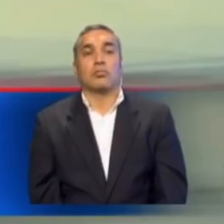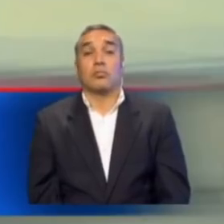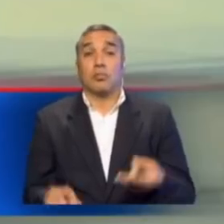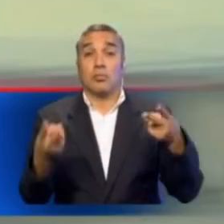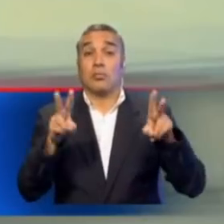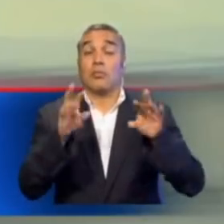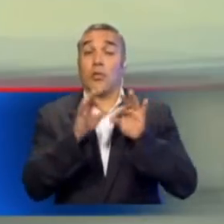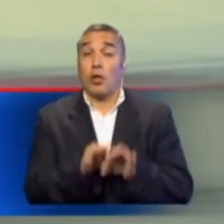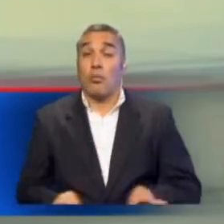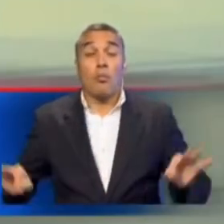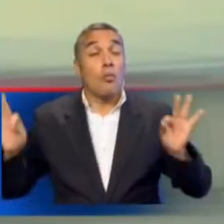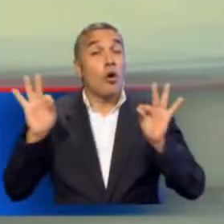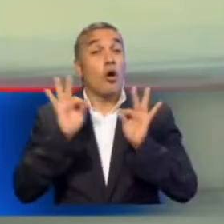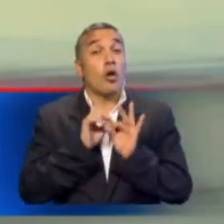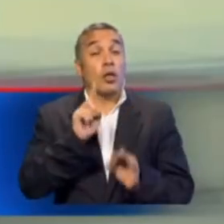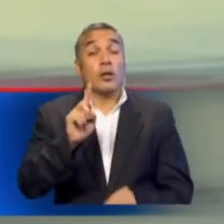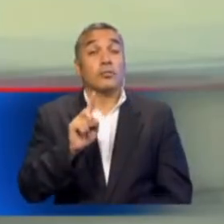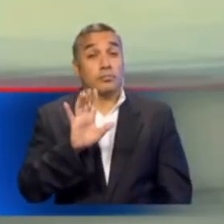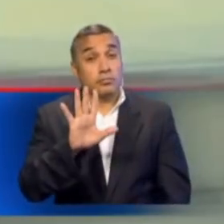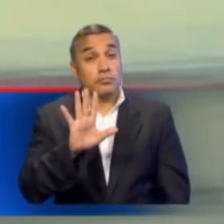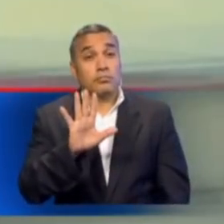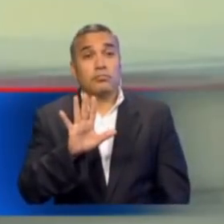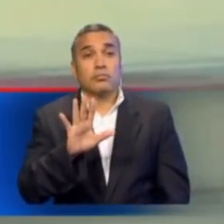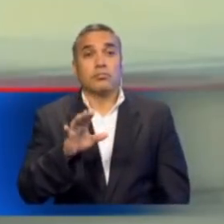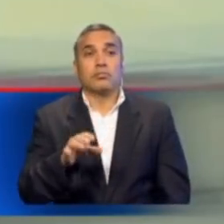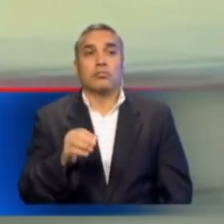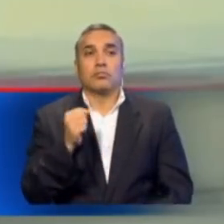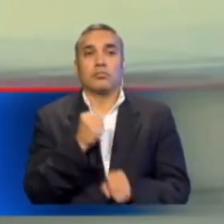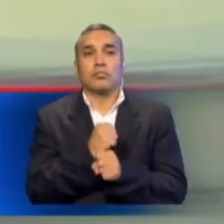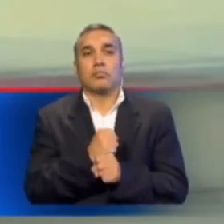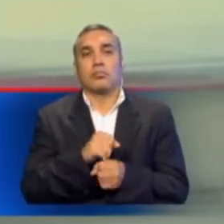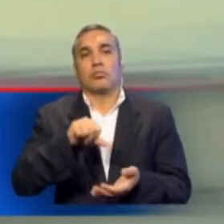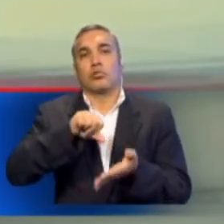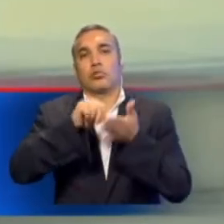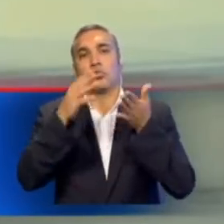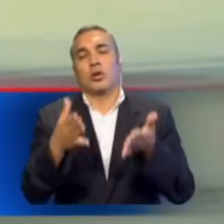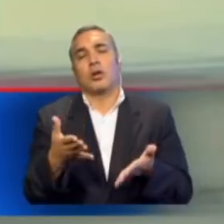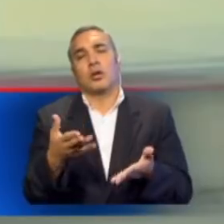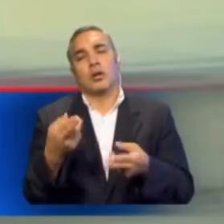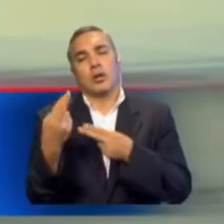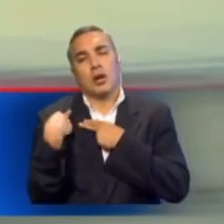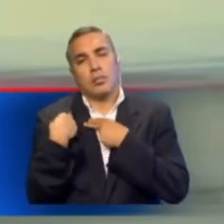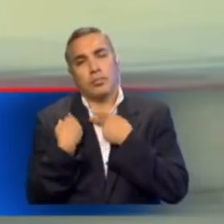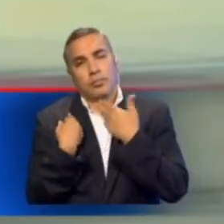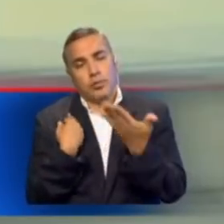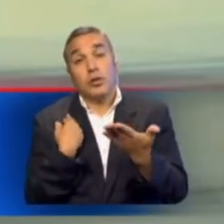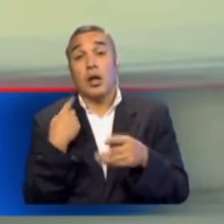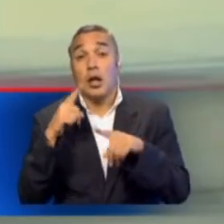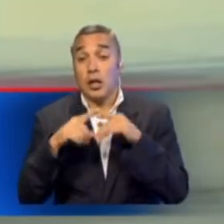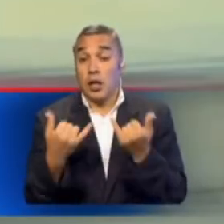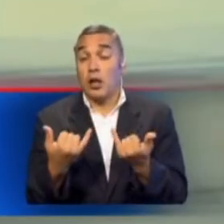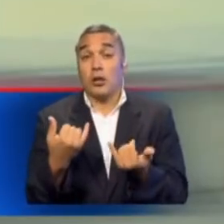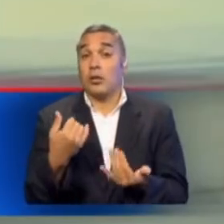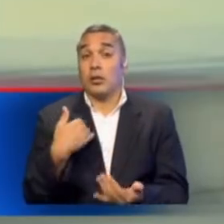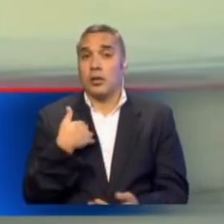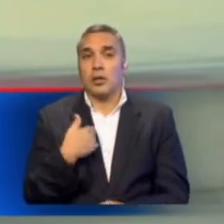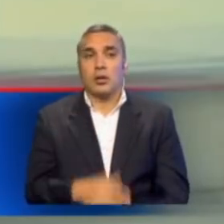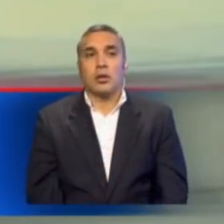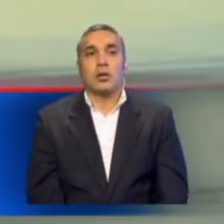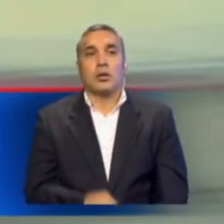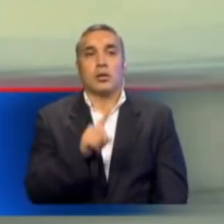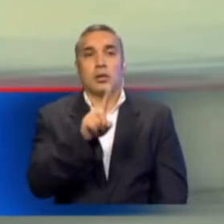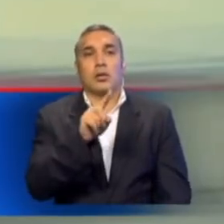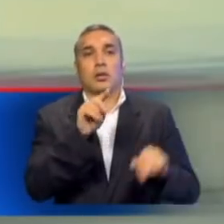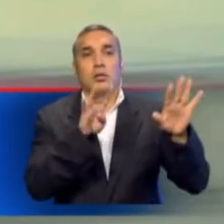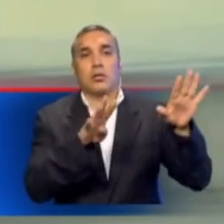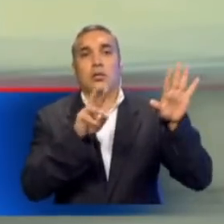También es fundamental de indicarles la corresponsabilidad ciudadana. Hasta el momento registramos